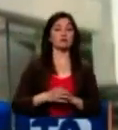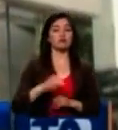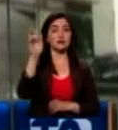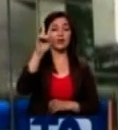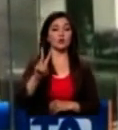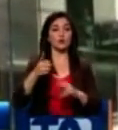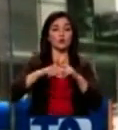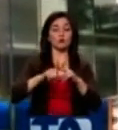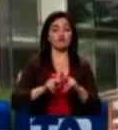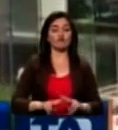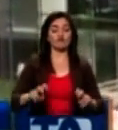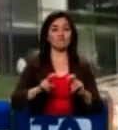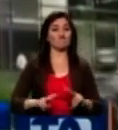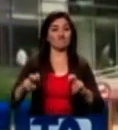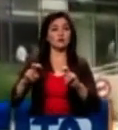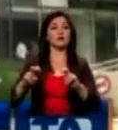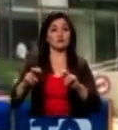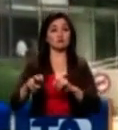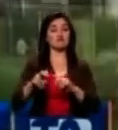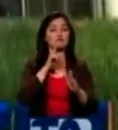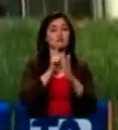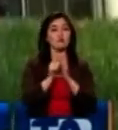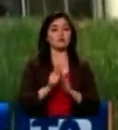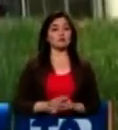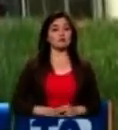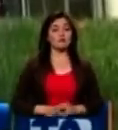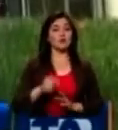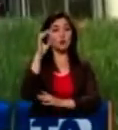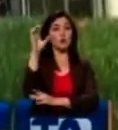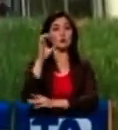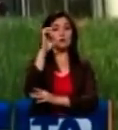se iniciaron las investigaciones con base a esta denuncia. En